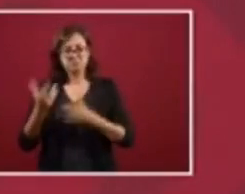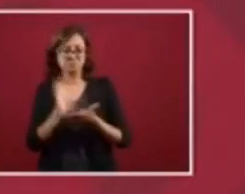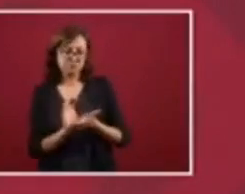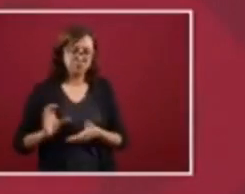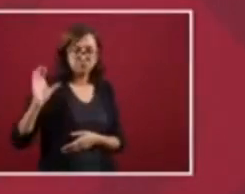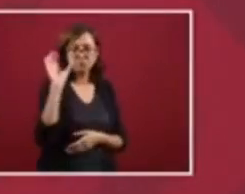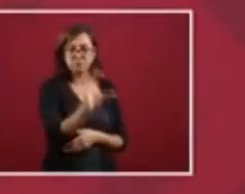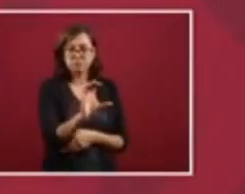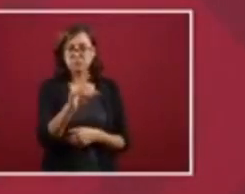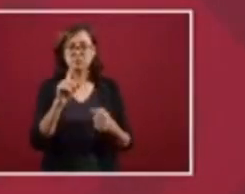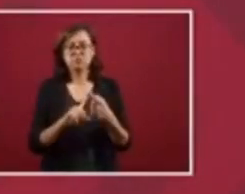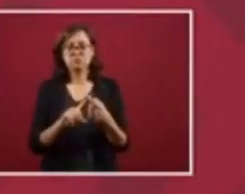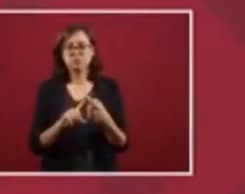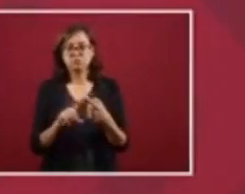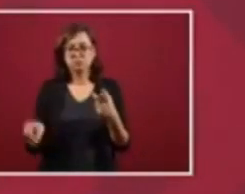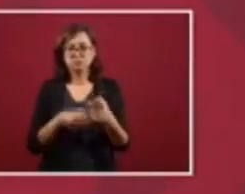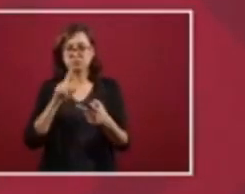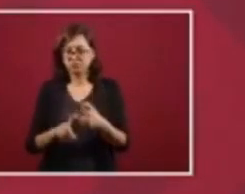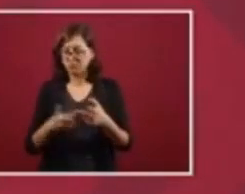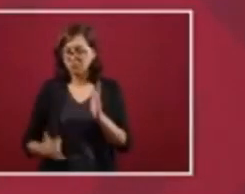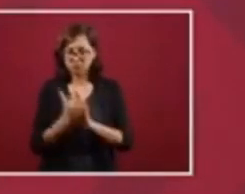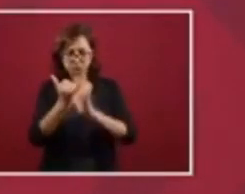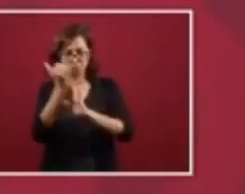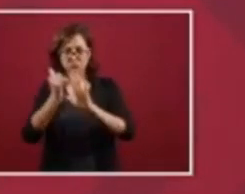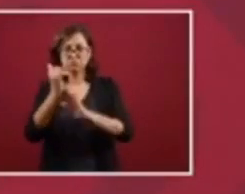bonos, va a ser la mitad